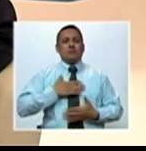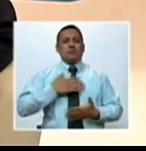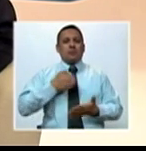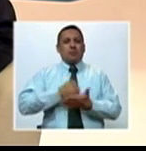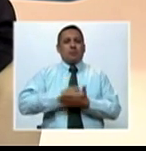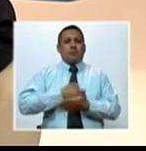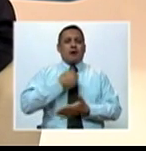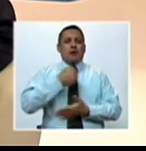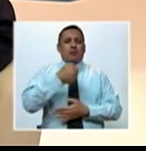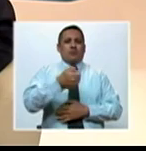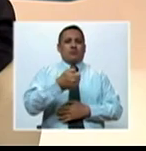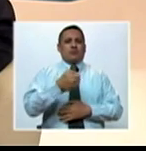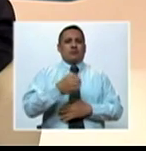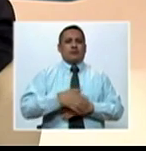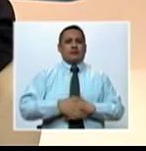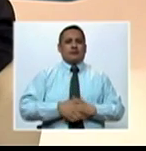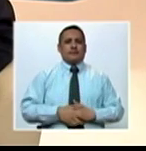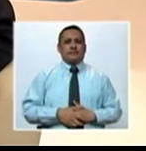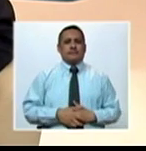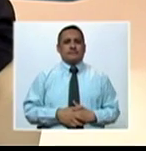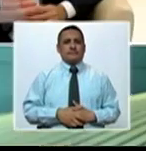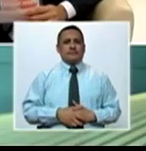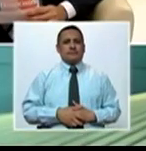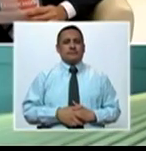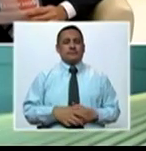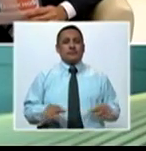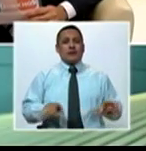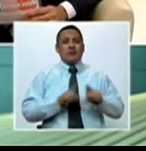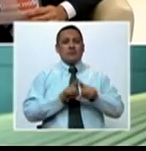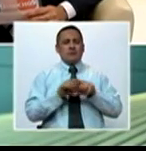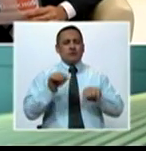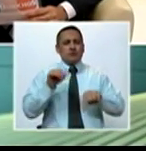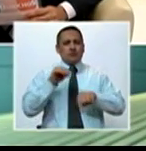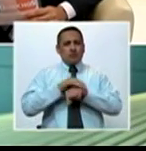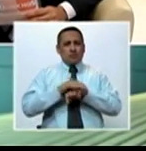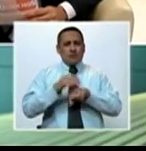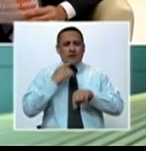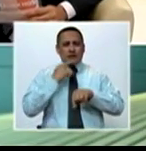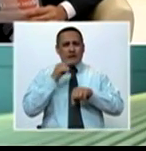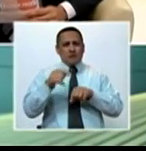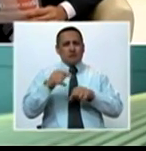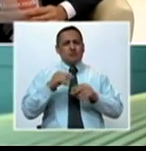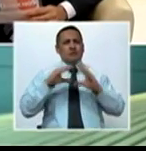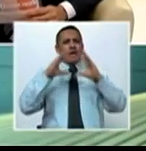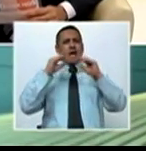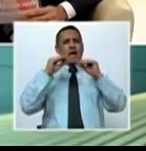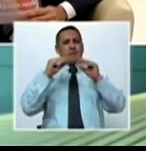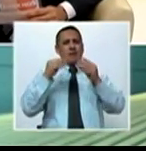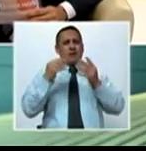Y sobre esto se habla mucho. Quisiera primero ir